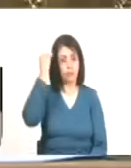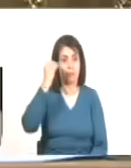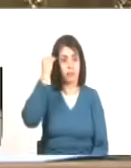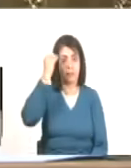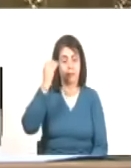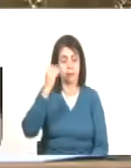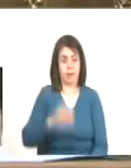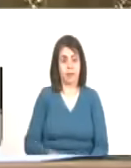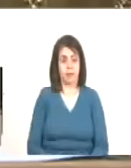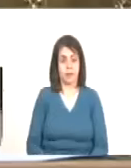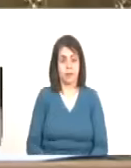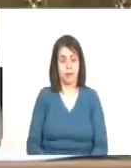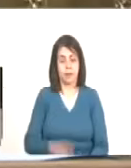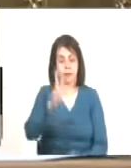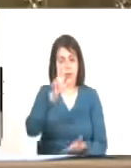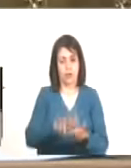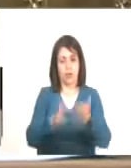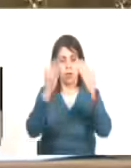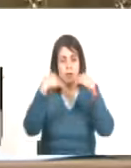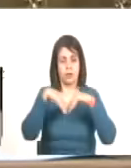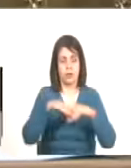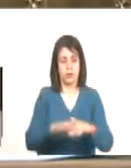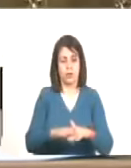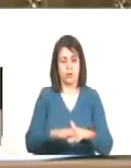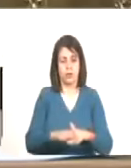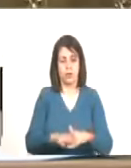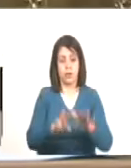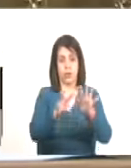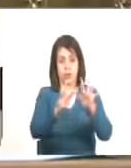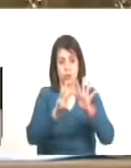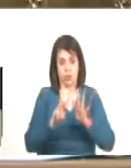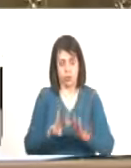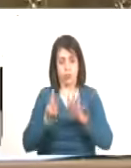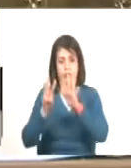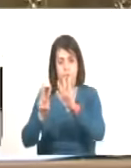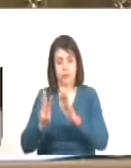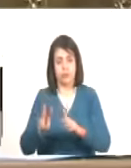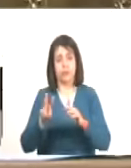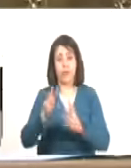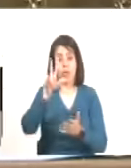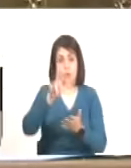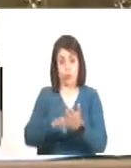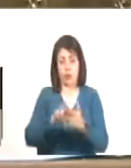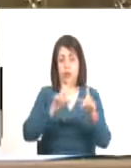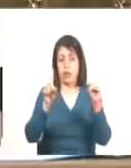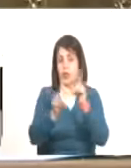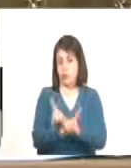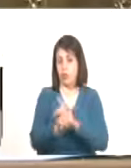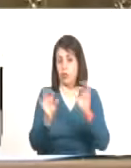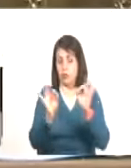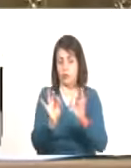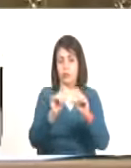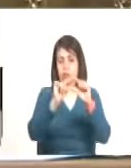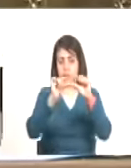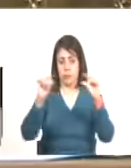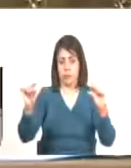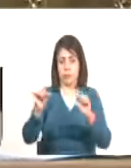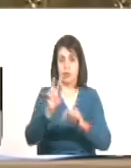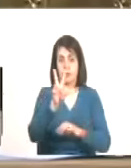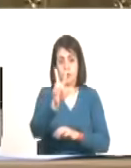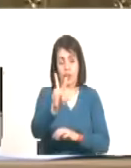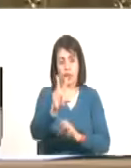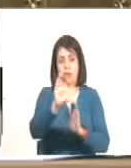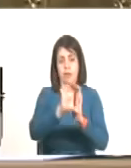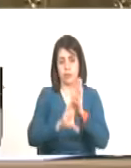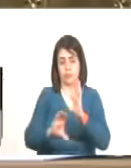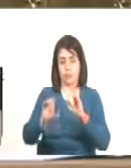consideración, aprobado. Siguiente. 88. Se propone aprobar sin modificación el acápite del capítulo 3,